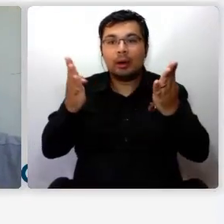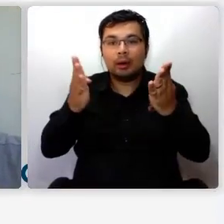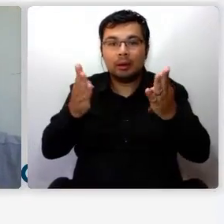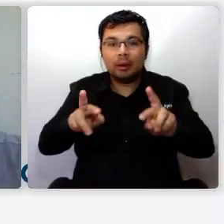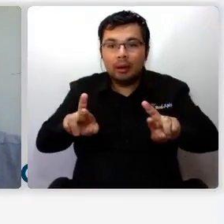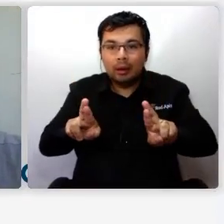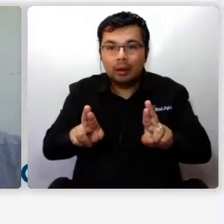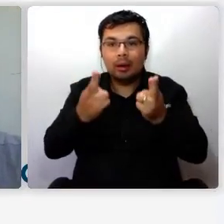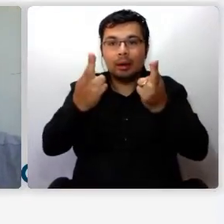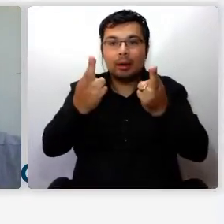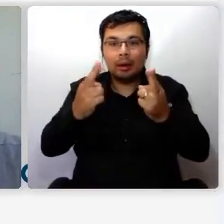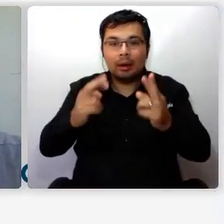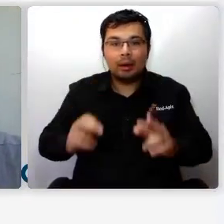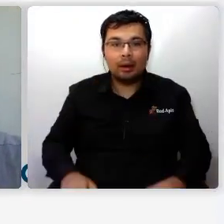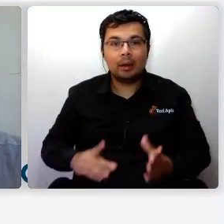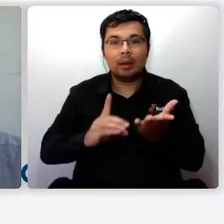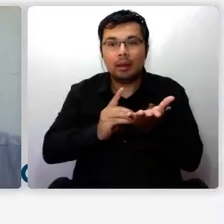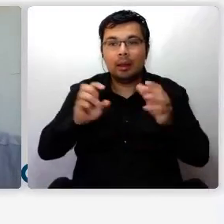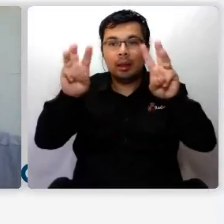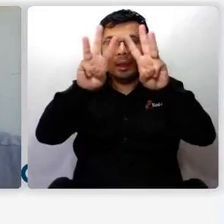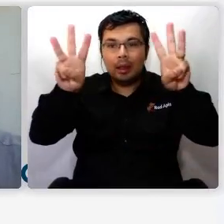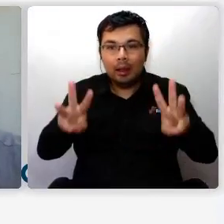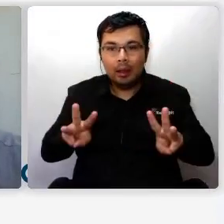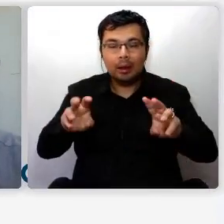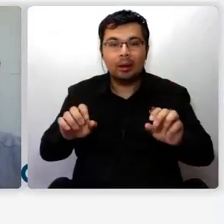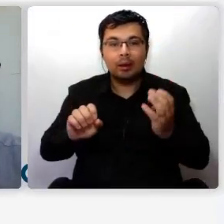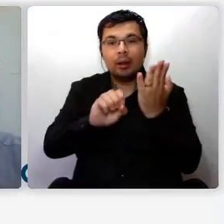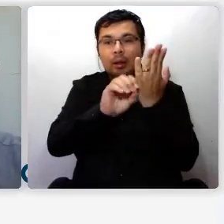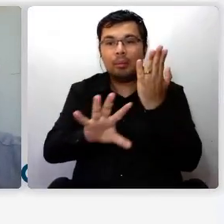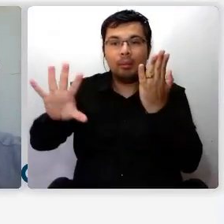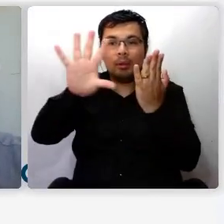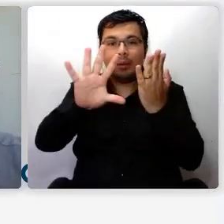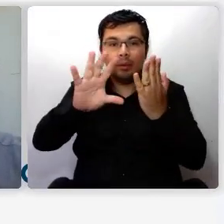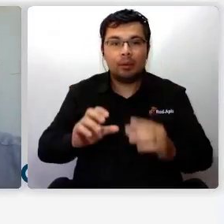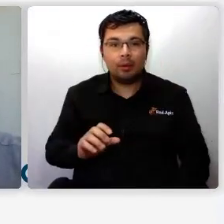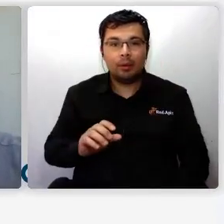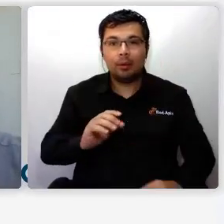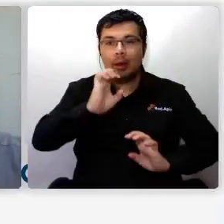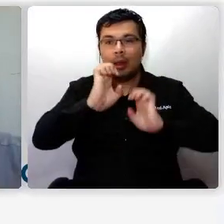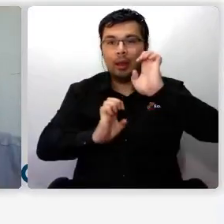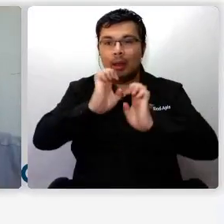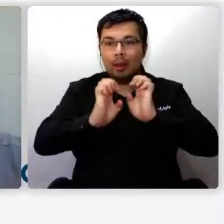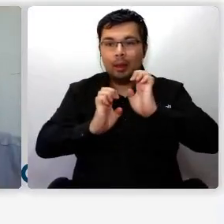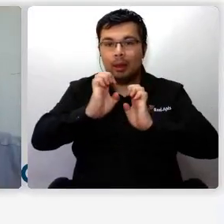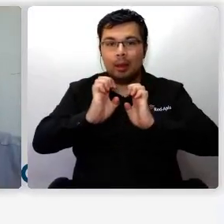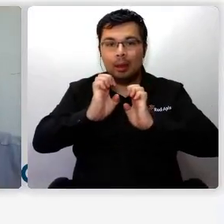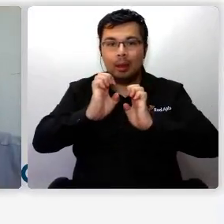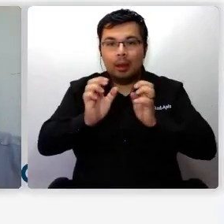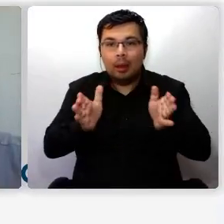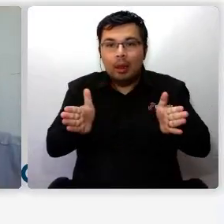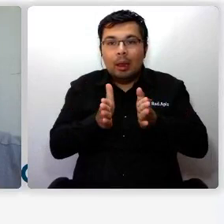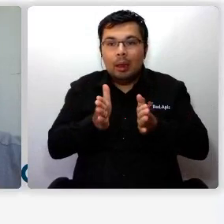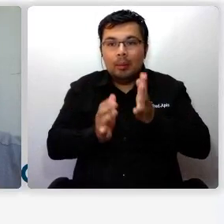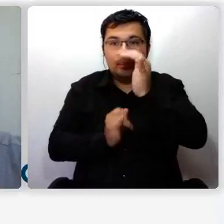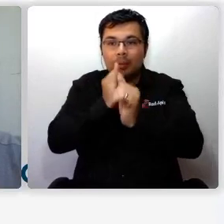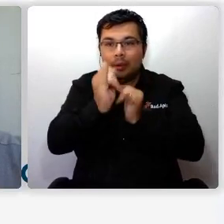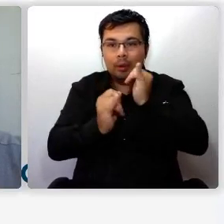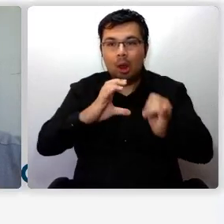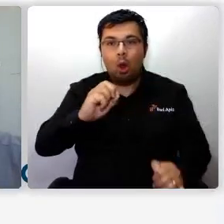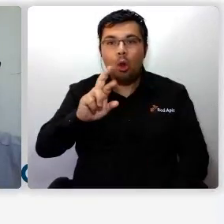ha sido y es la plataforma BIME en línea de Corfo y que este ciclo hemos estado acompañándolo